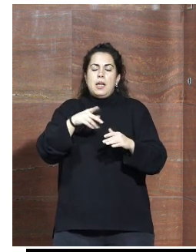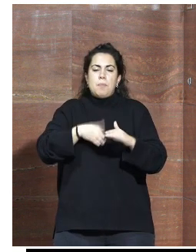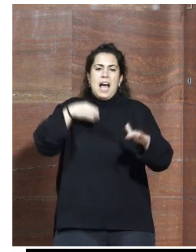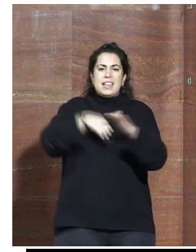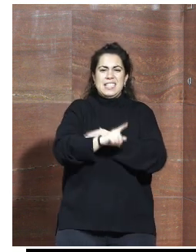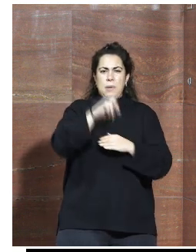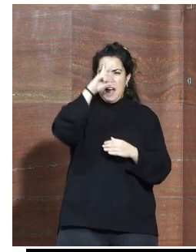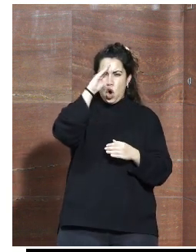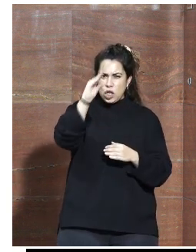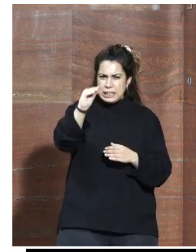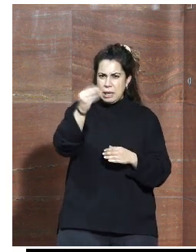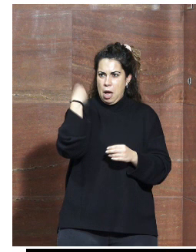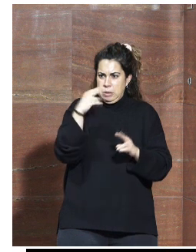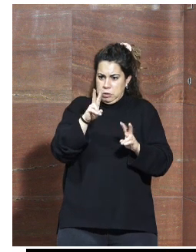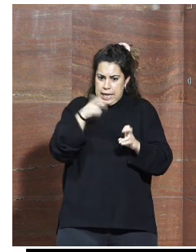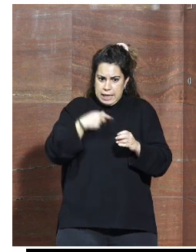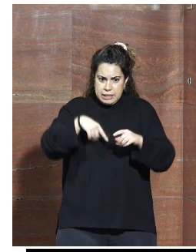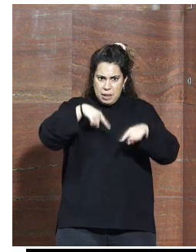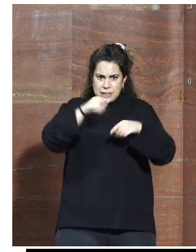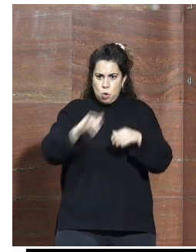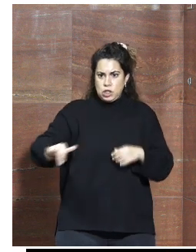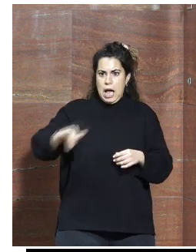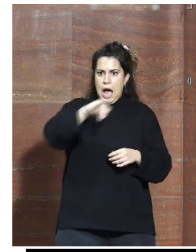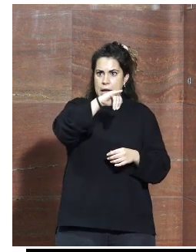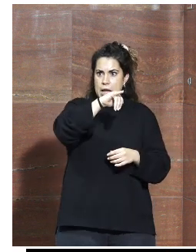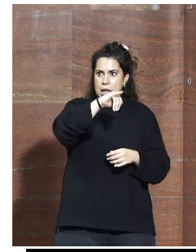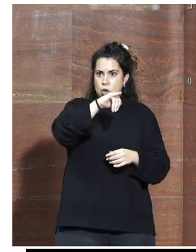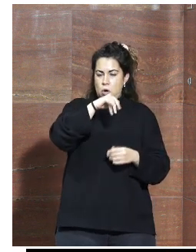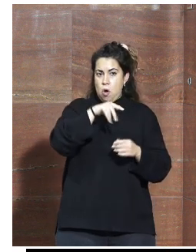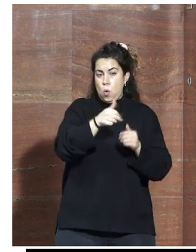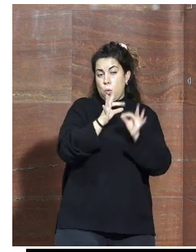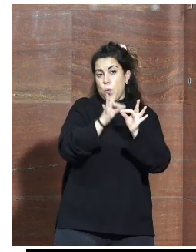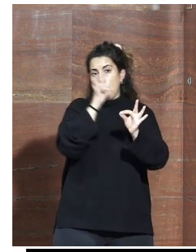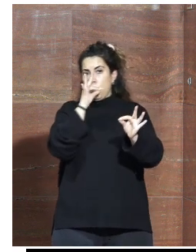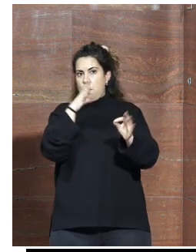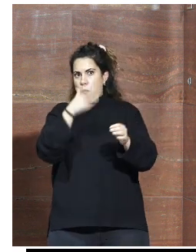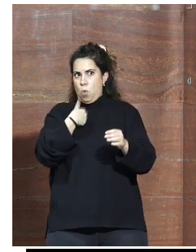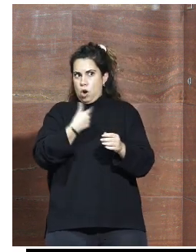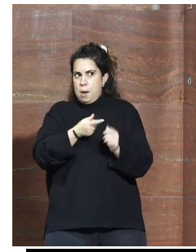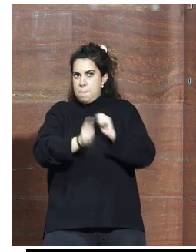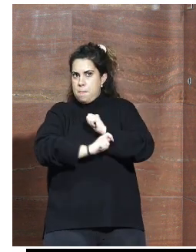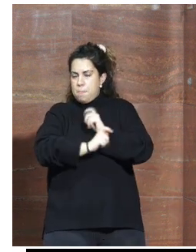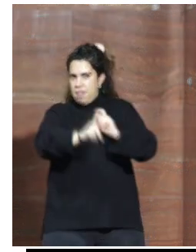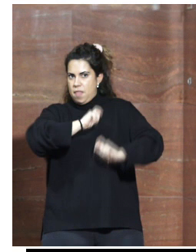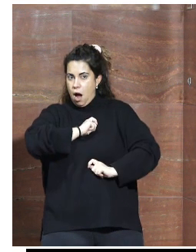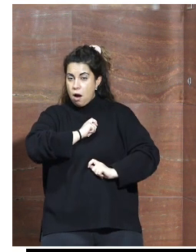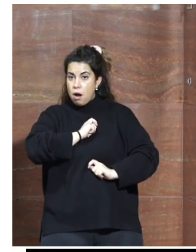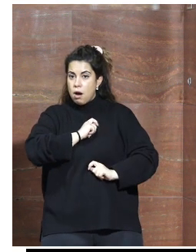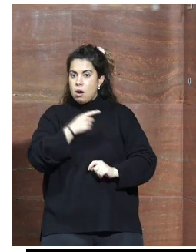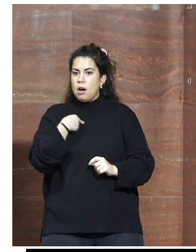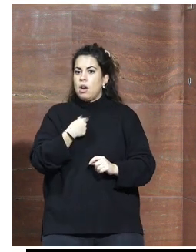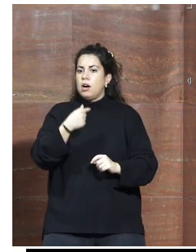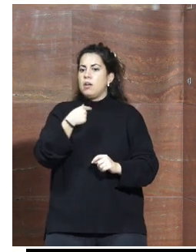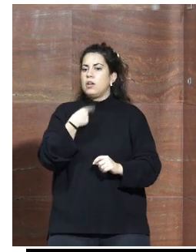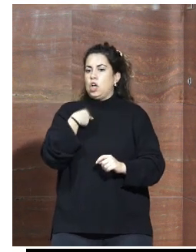en el sistema del transporte aéreo, porque nos da muchas pistas. Como anécdota, digo, yo también he cogido